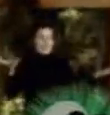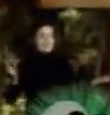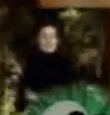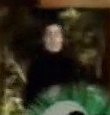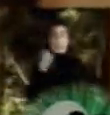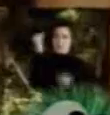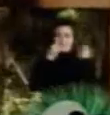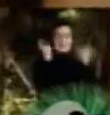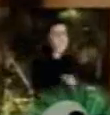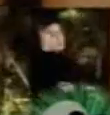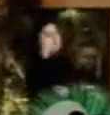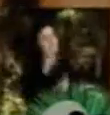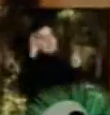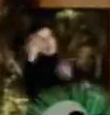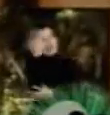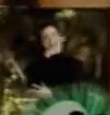solo en